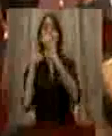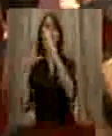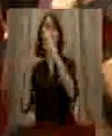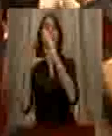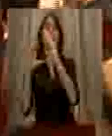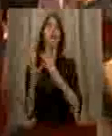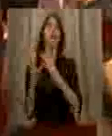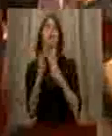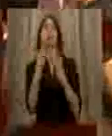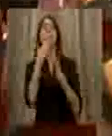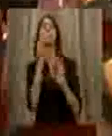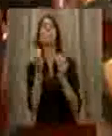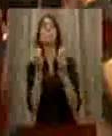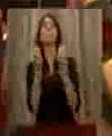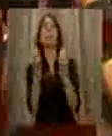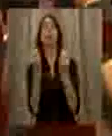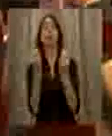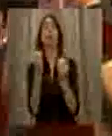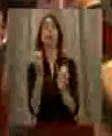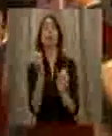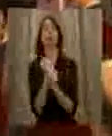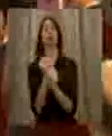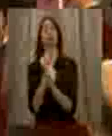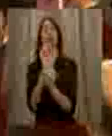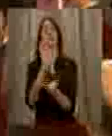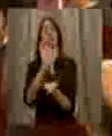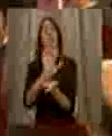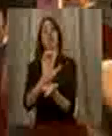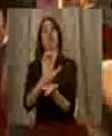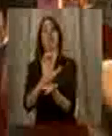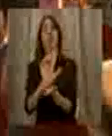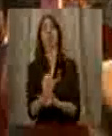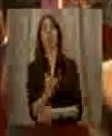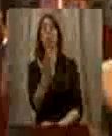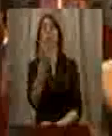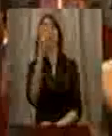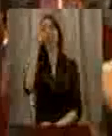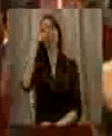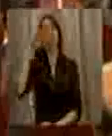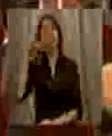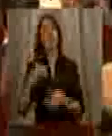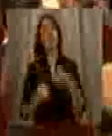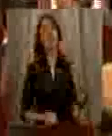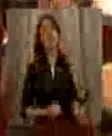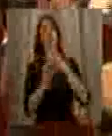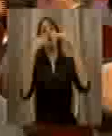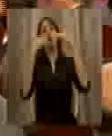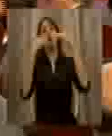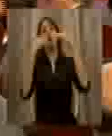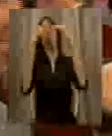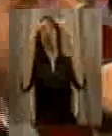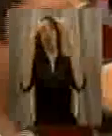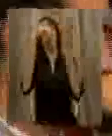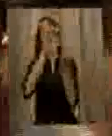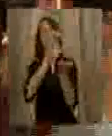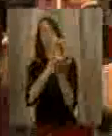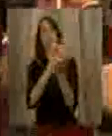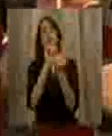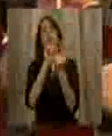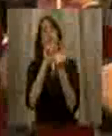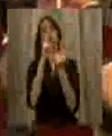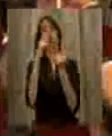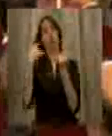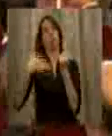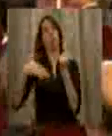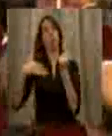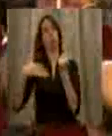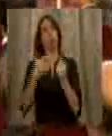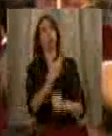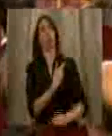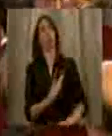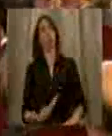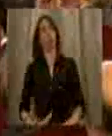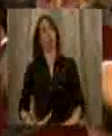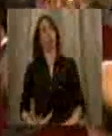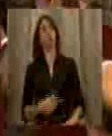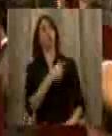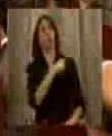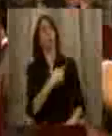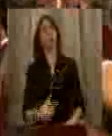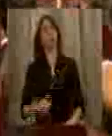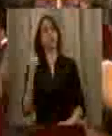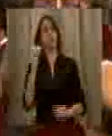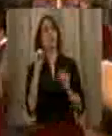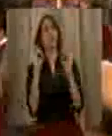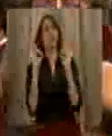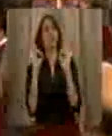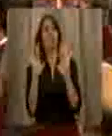una mayor eficiencia del Estado. Como ustedes saben, la modernización del Estado es una de las tareas prioritarias que se ha fijado el Gobierno del presidente